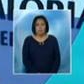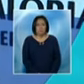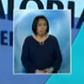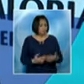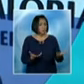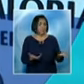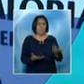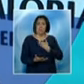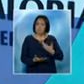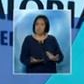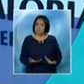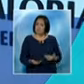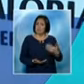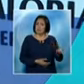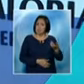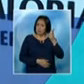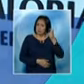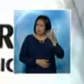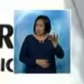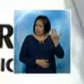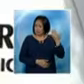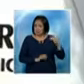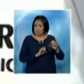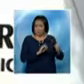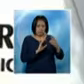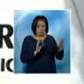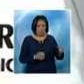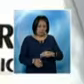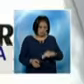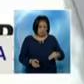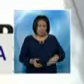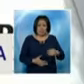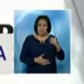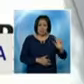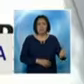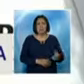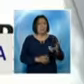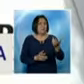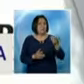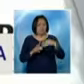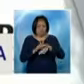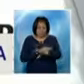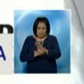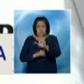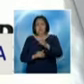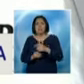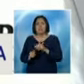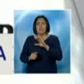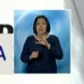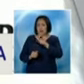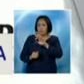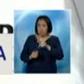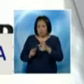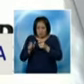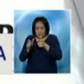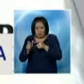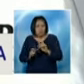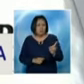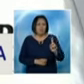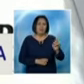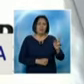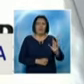Hasta el presidente de la República escuché hace algunos días que sus ministros son grabados en la Contraloría. No, señor. Esos